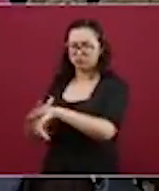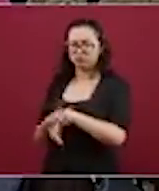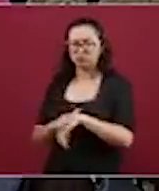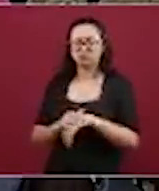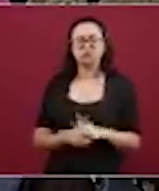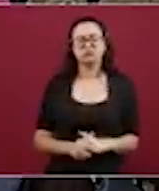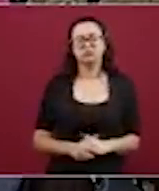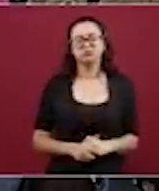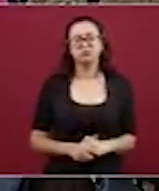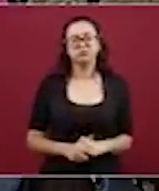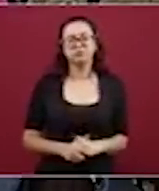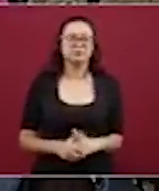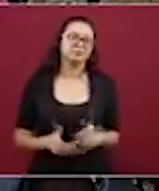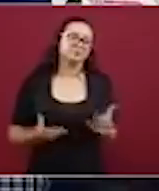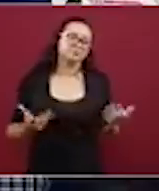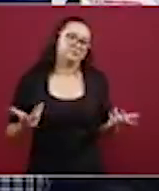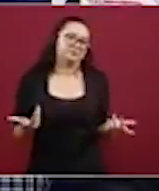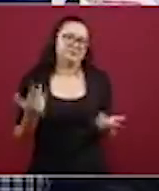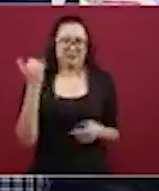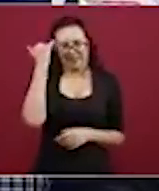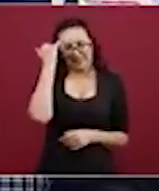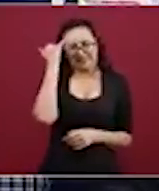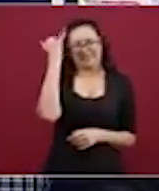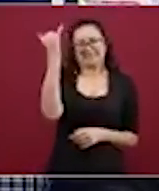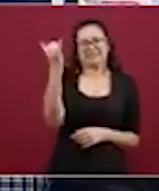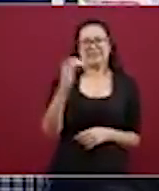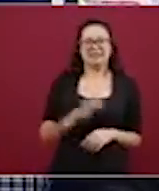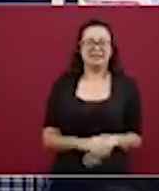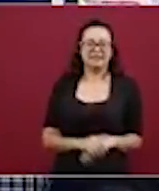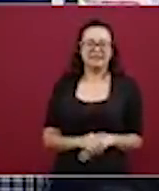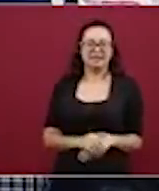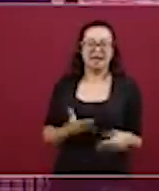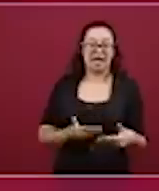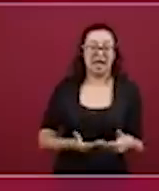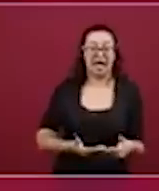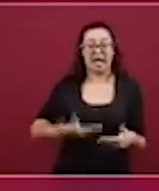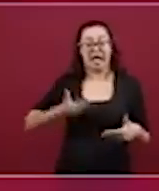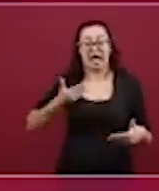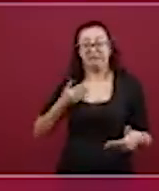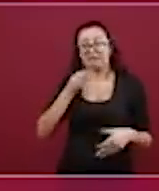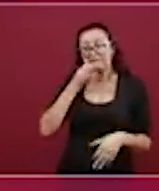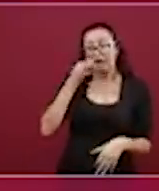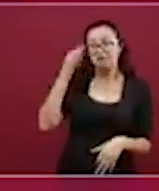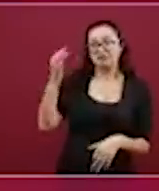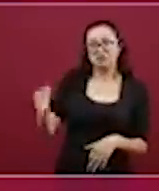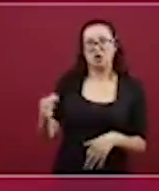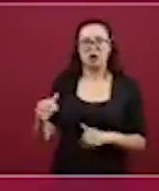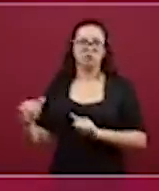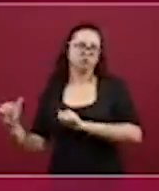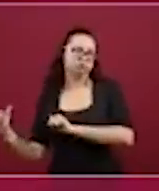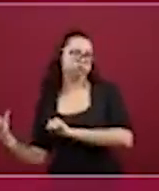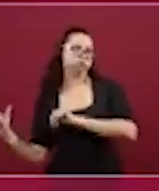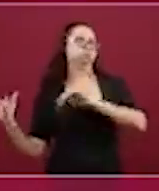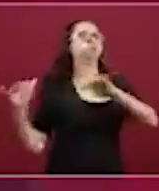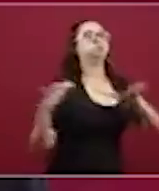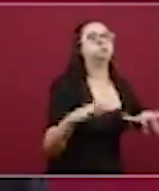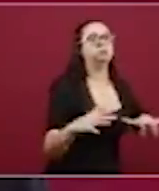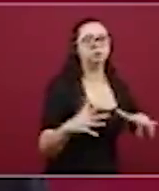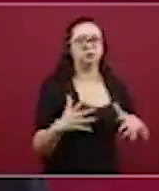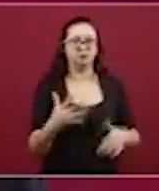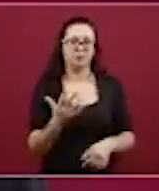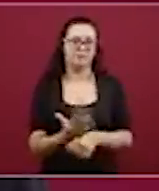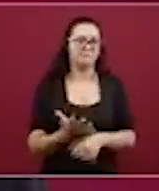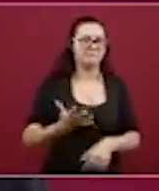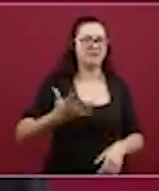Sí, es que si no, también, imagínense, se informa antes, o sea, no se podría haber llevado a cabo.